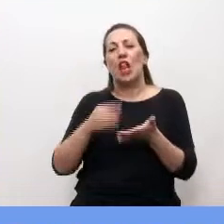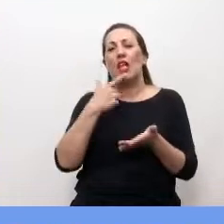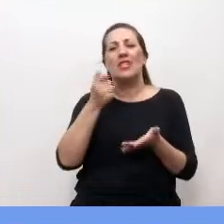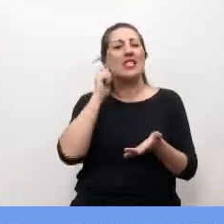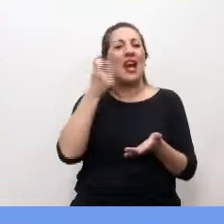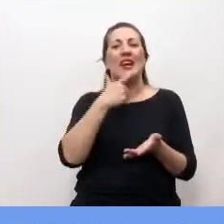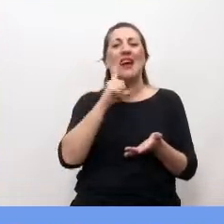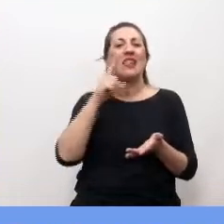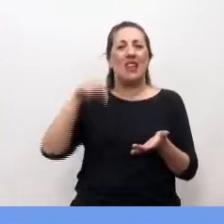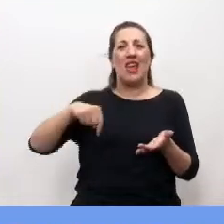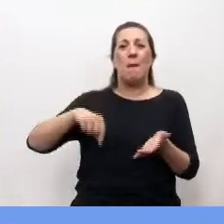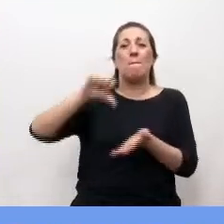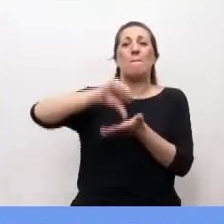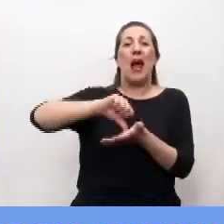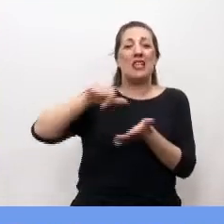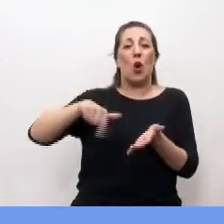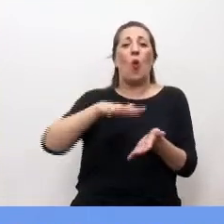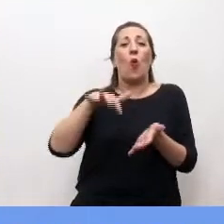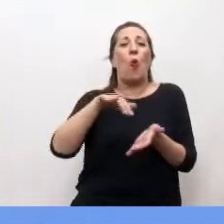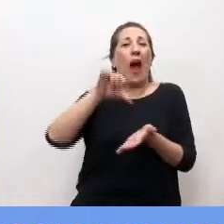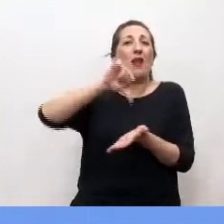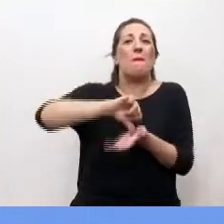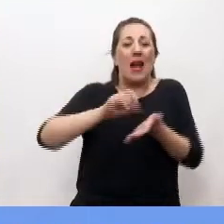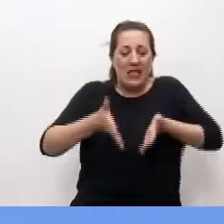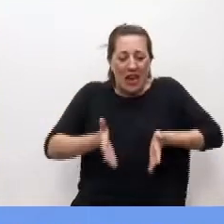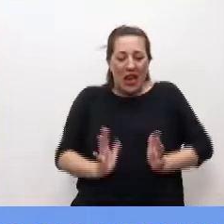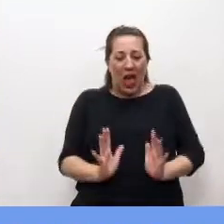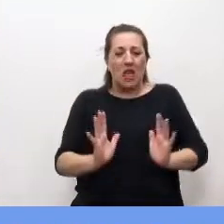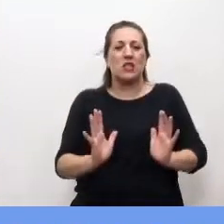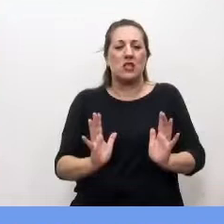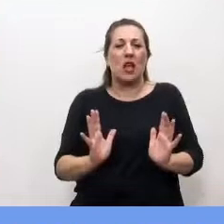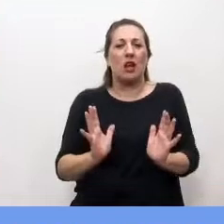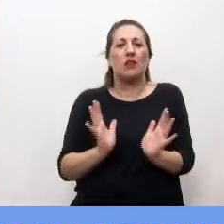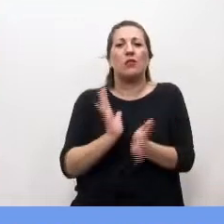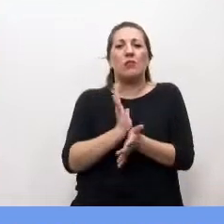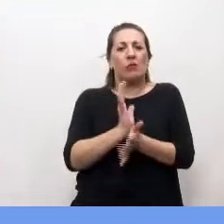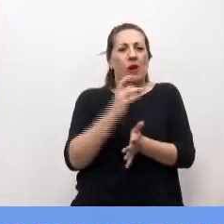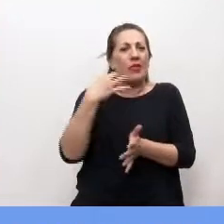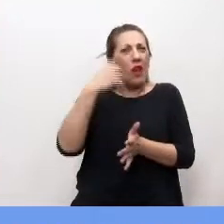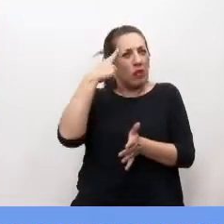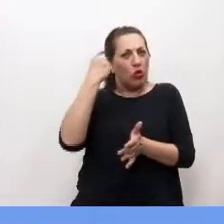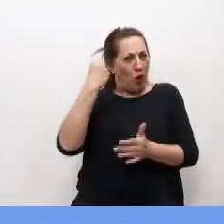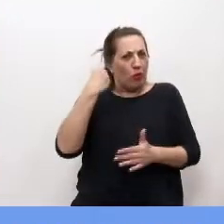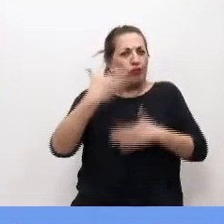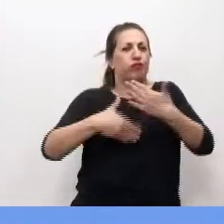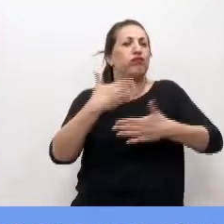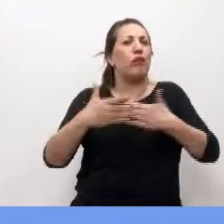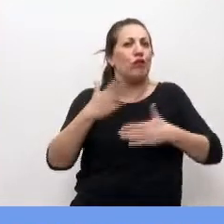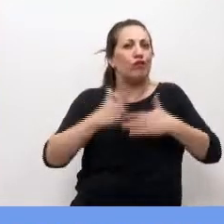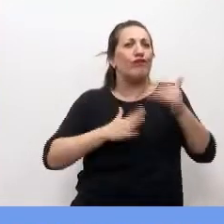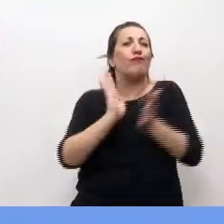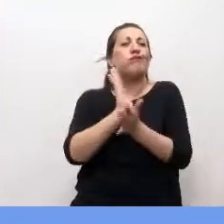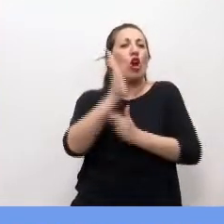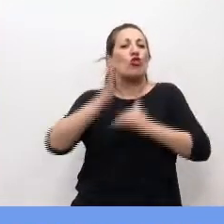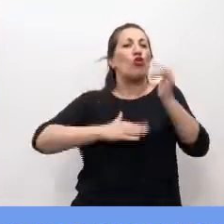nacemos condiciona fuertemente nuestra construcción de futuro Nadie puede dudar que en la Argentina